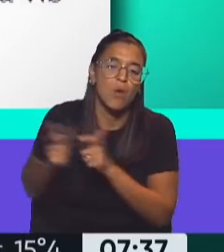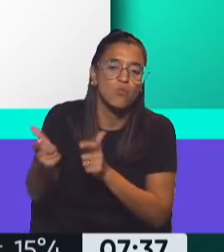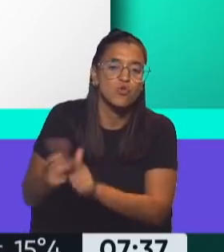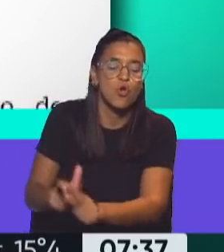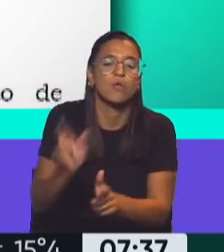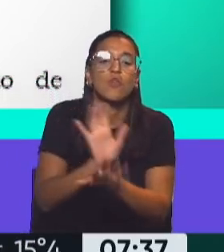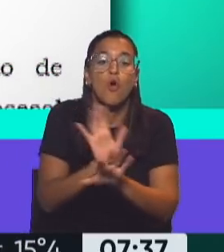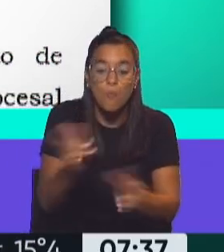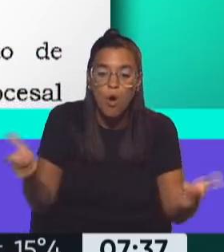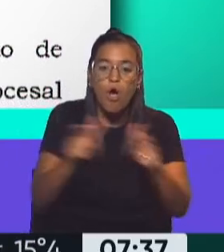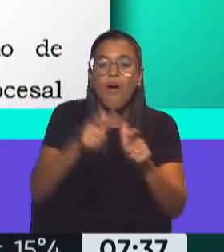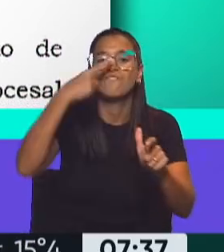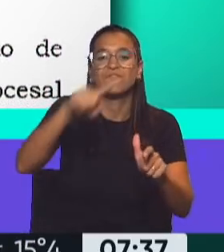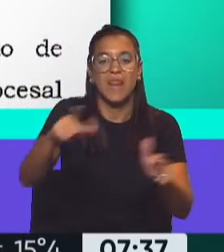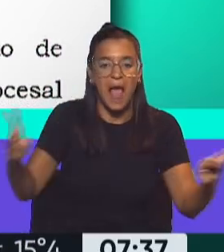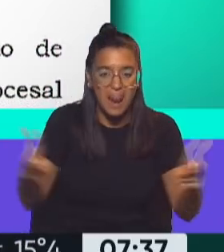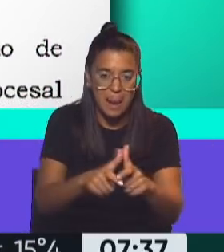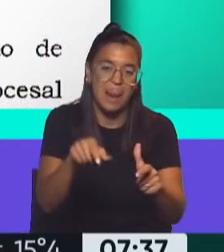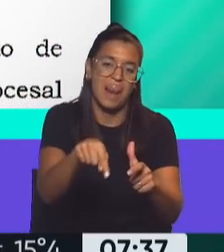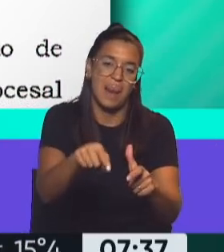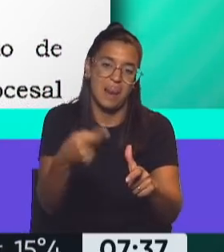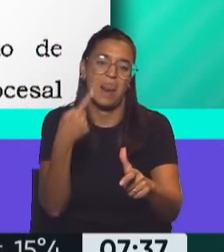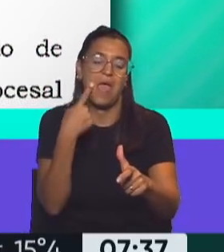como un corolario para